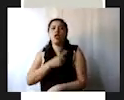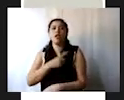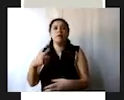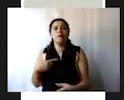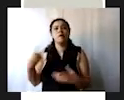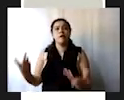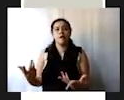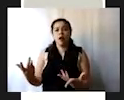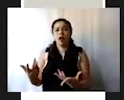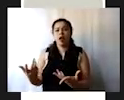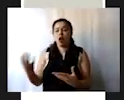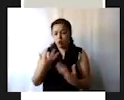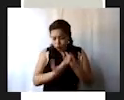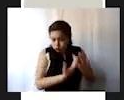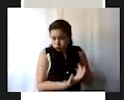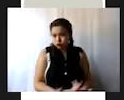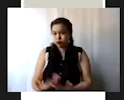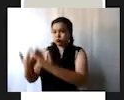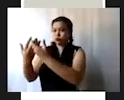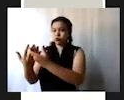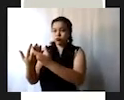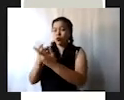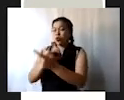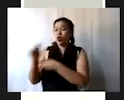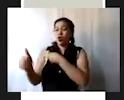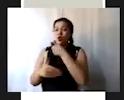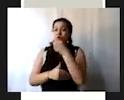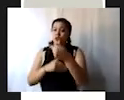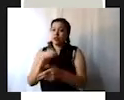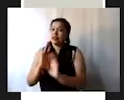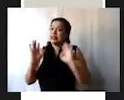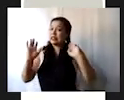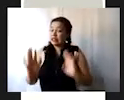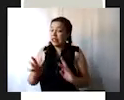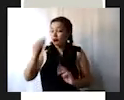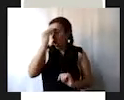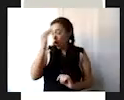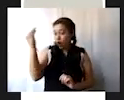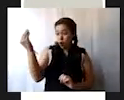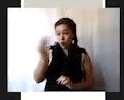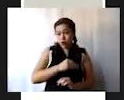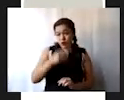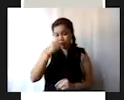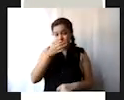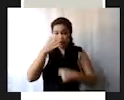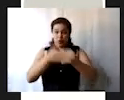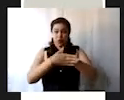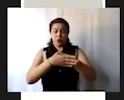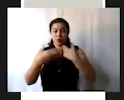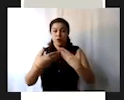irle por el mismo camino, sino pues los efectos ya están siendo devastadores con una llamada de atención tan fuerte como la tuvimos con